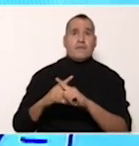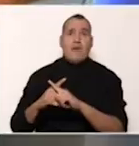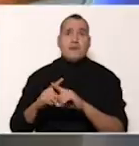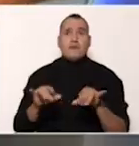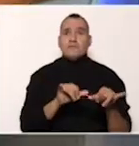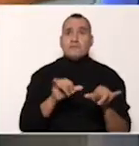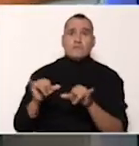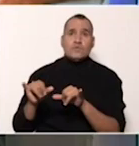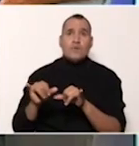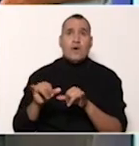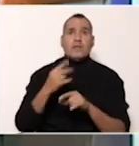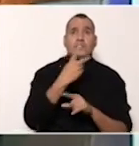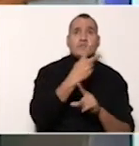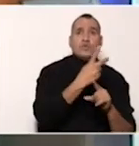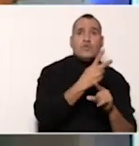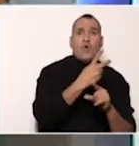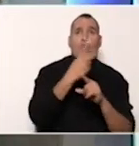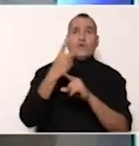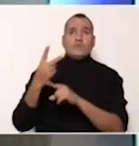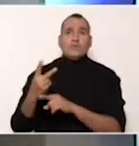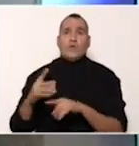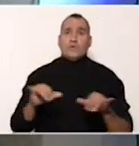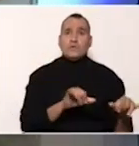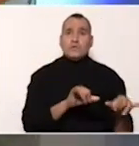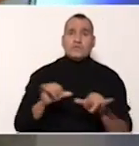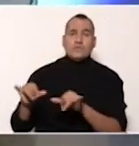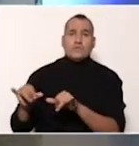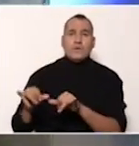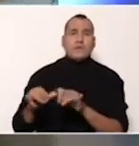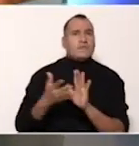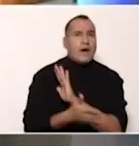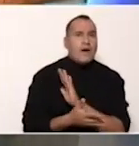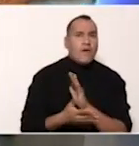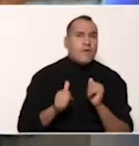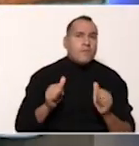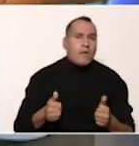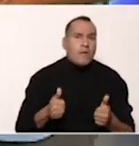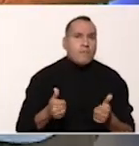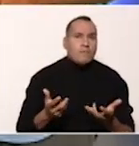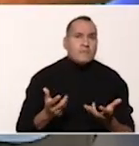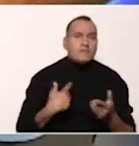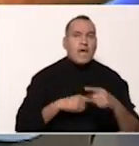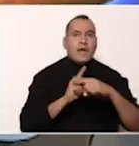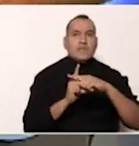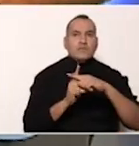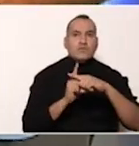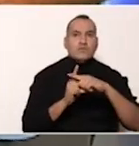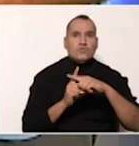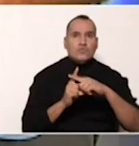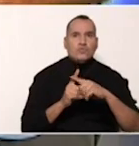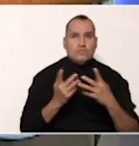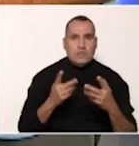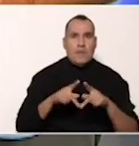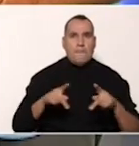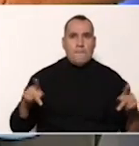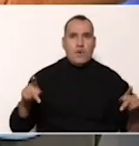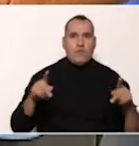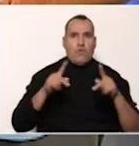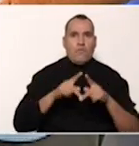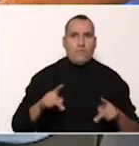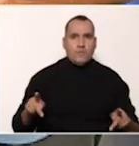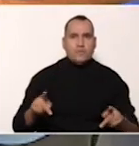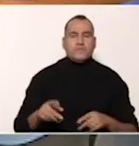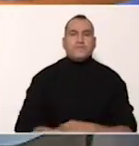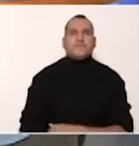exponente. Sabiendo ese concepto de términos semejantes, vamos a entrar ahora en suma de polinomios. Para sumar